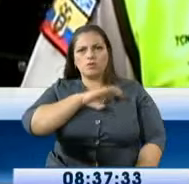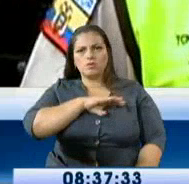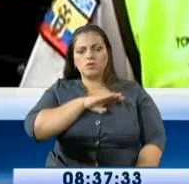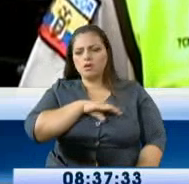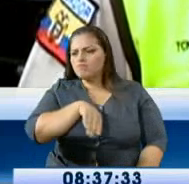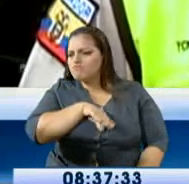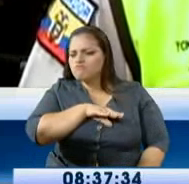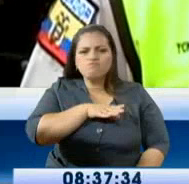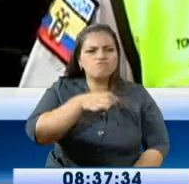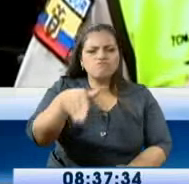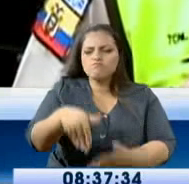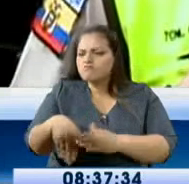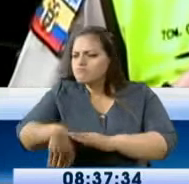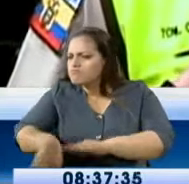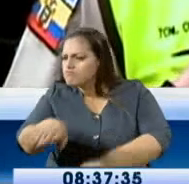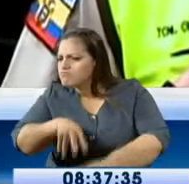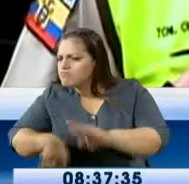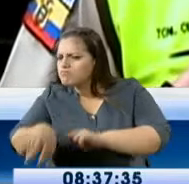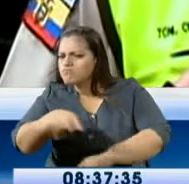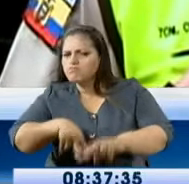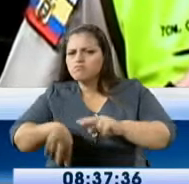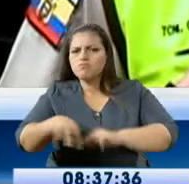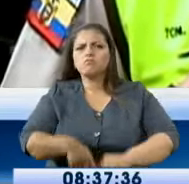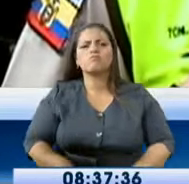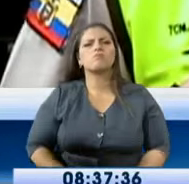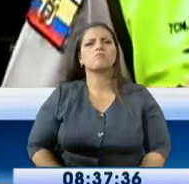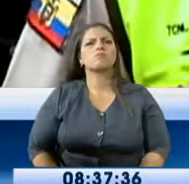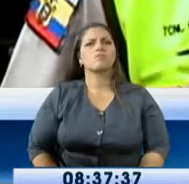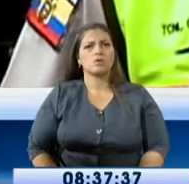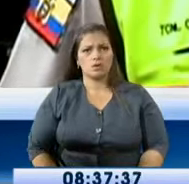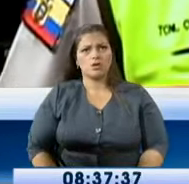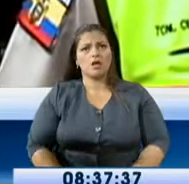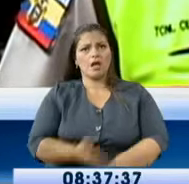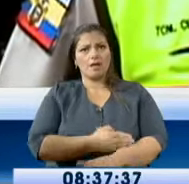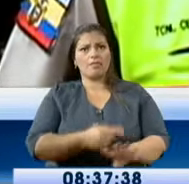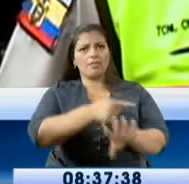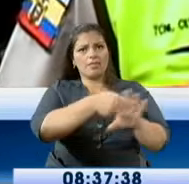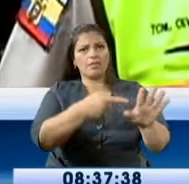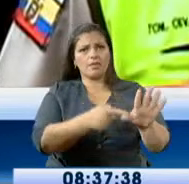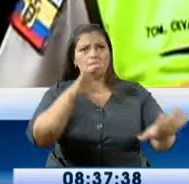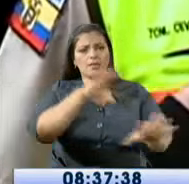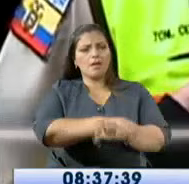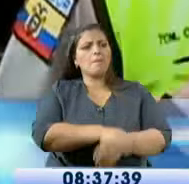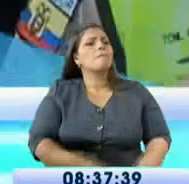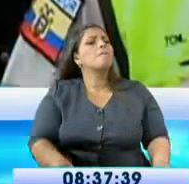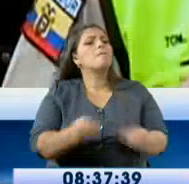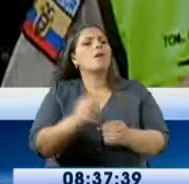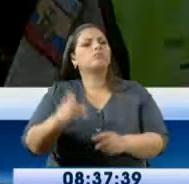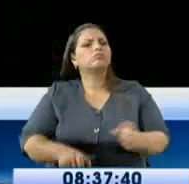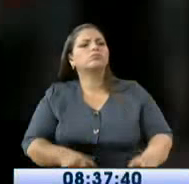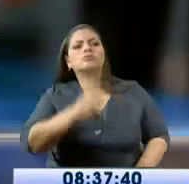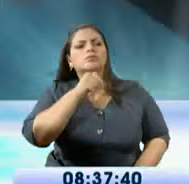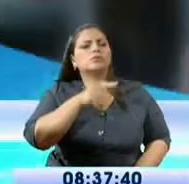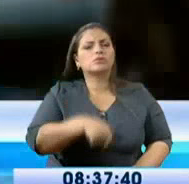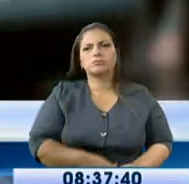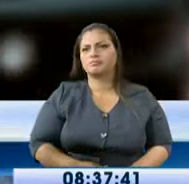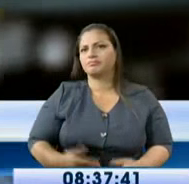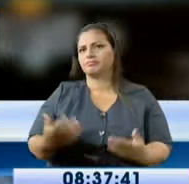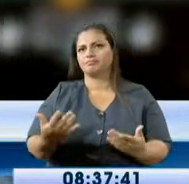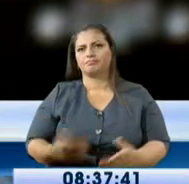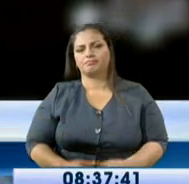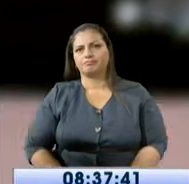de identificar si podíamos encontrar a los demás integrantes de esta organización. Lamentablemente no ha sido posible. Cerca del